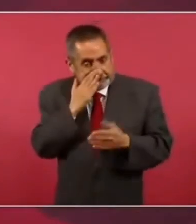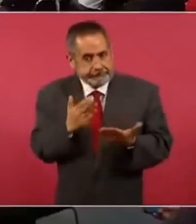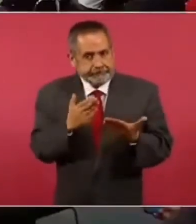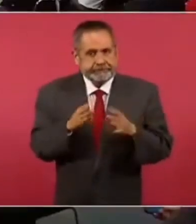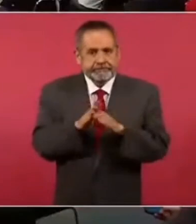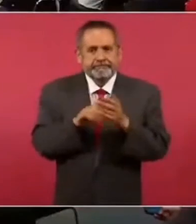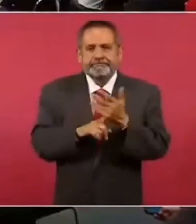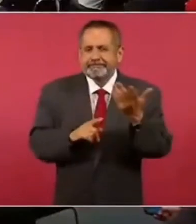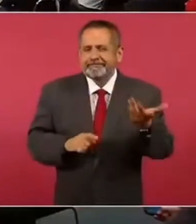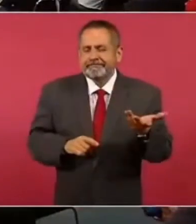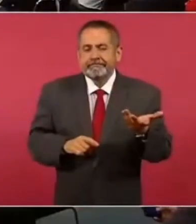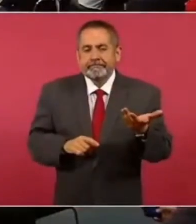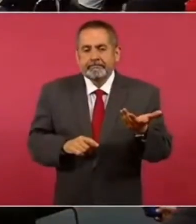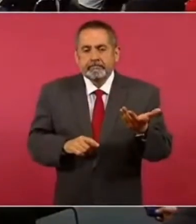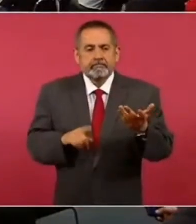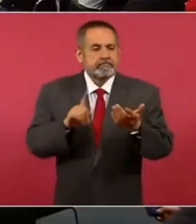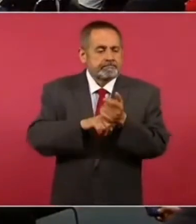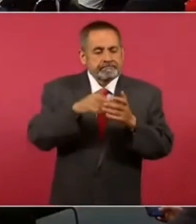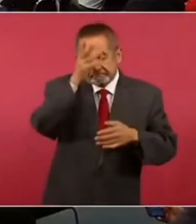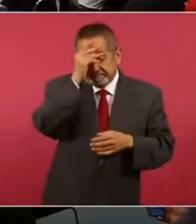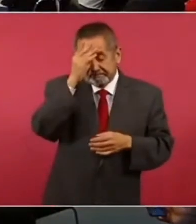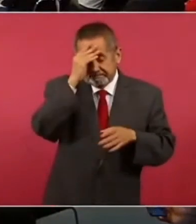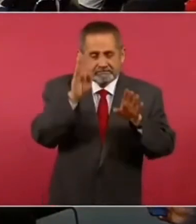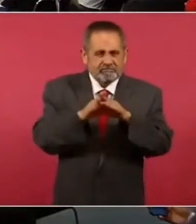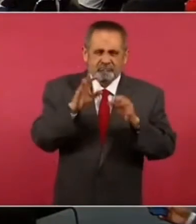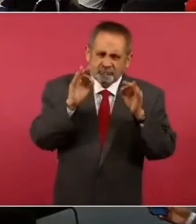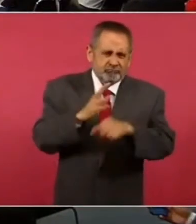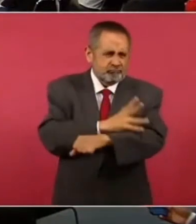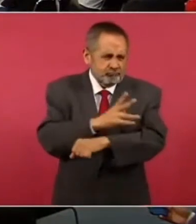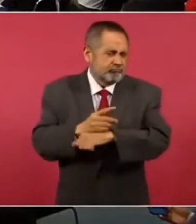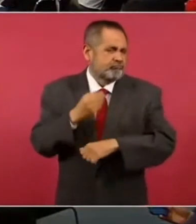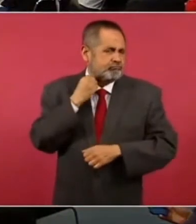con la abogacía.